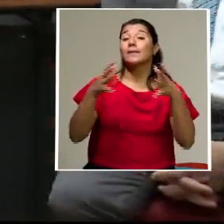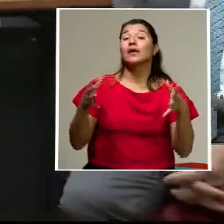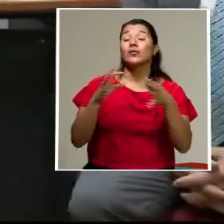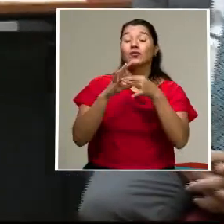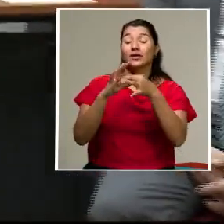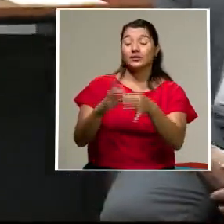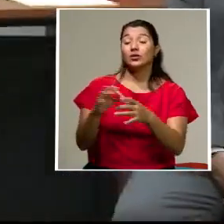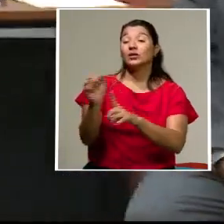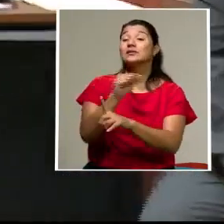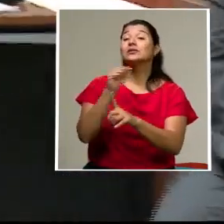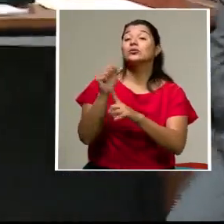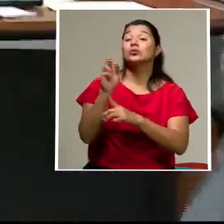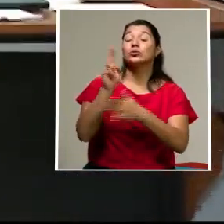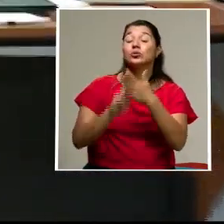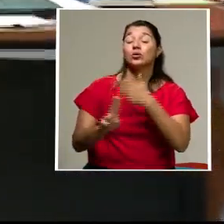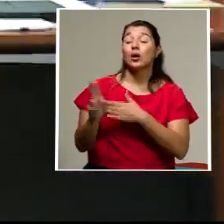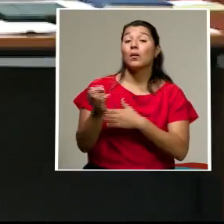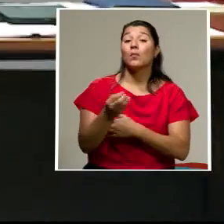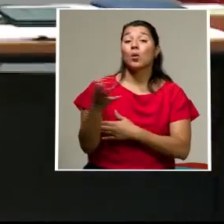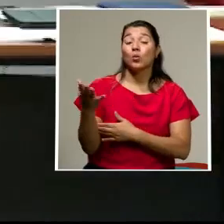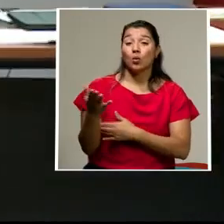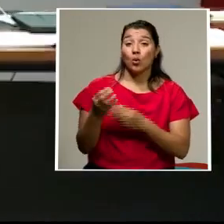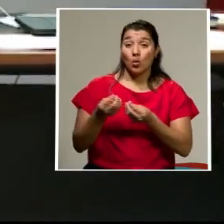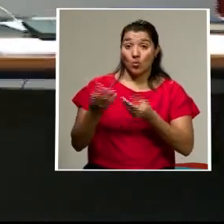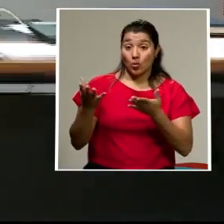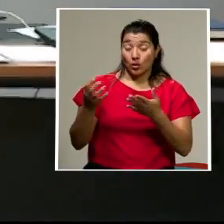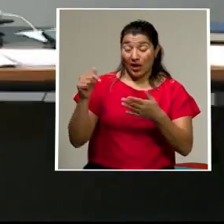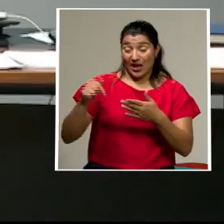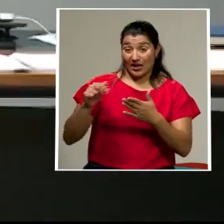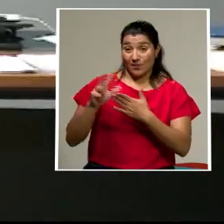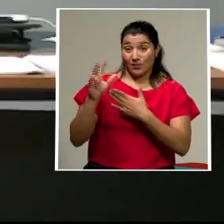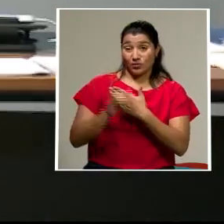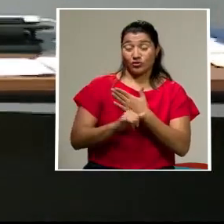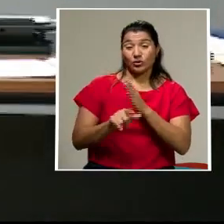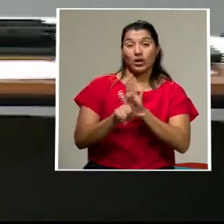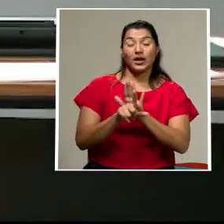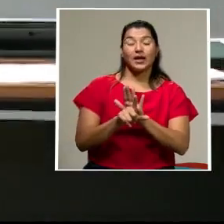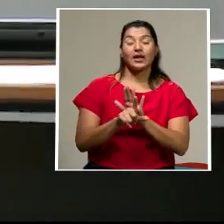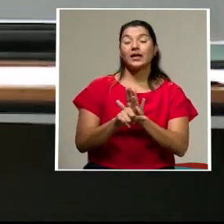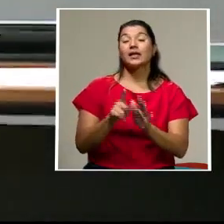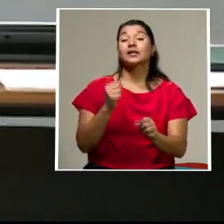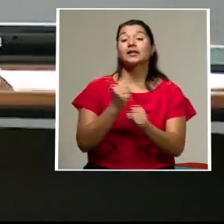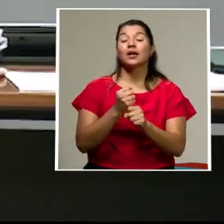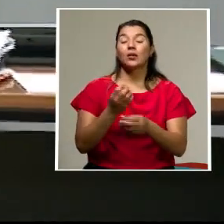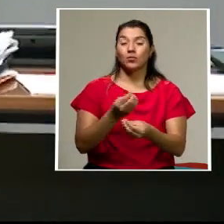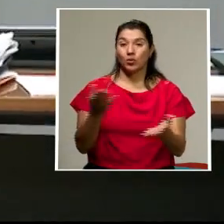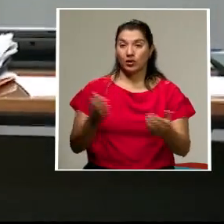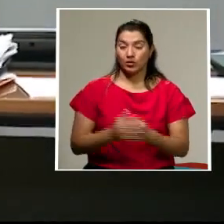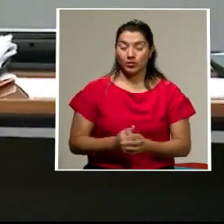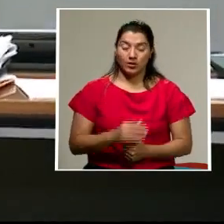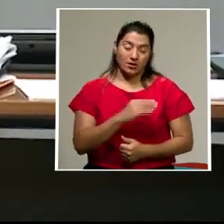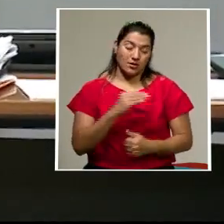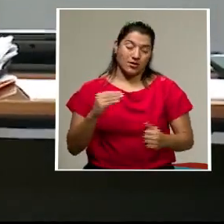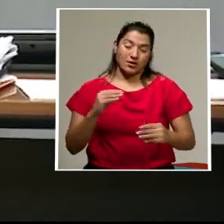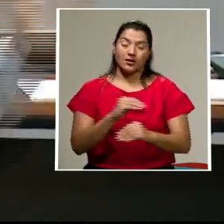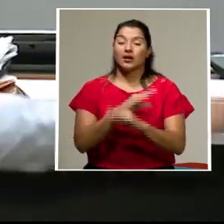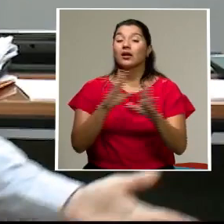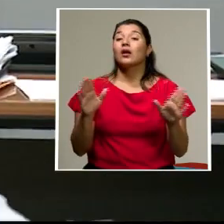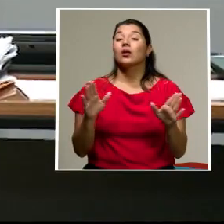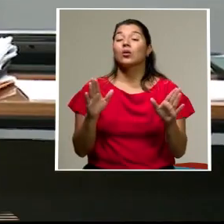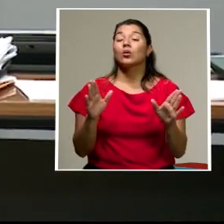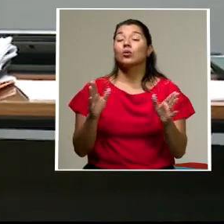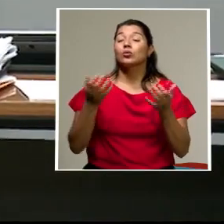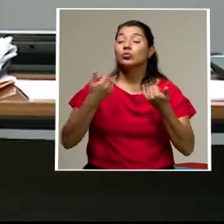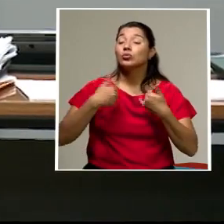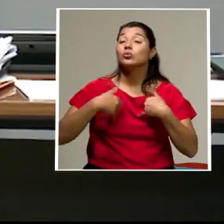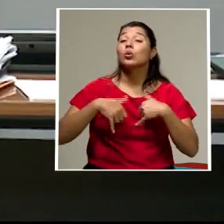la situación de las universidades públicas en este polémico proyecto de la Ley Marco de Empleo Público, y que evidentemente